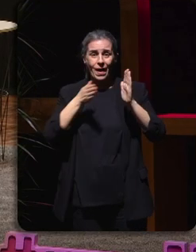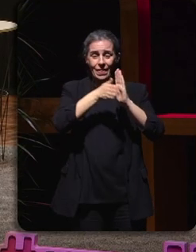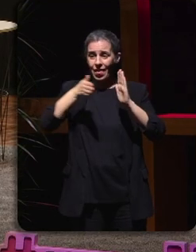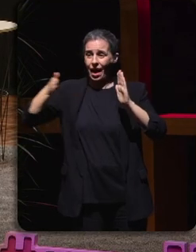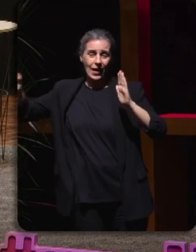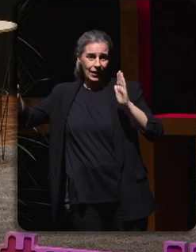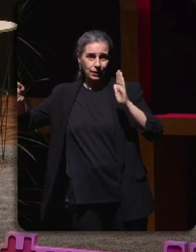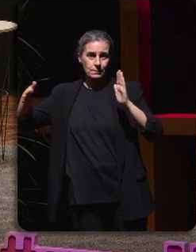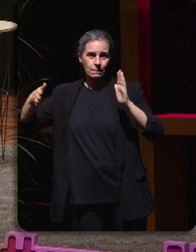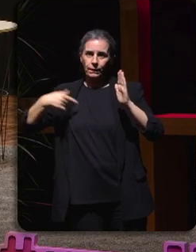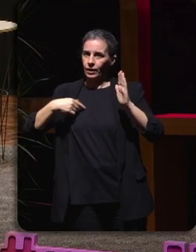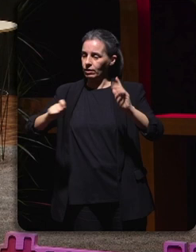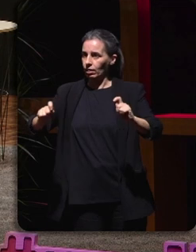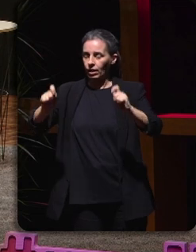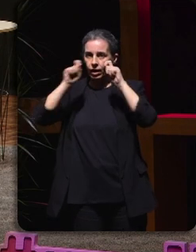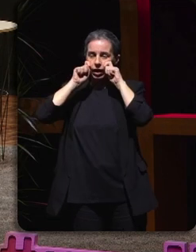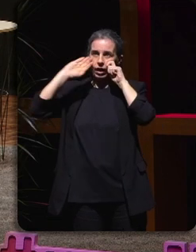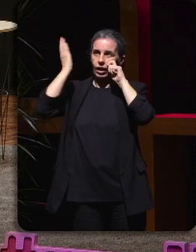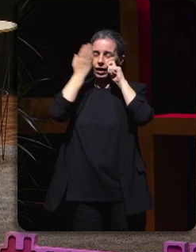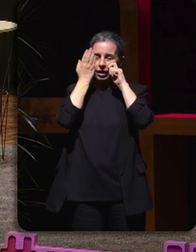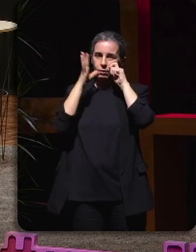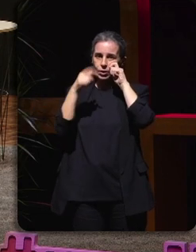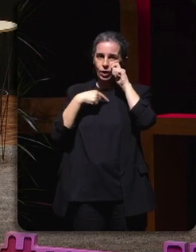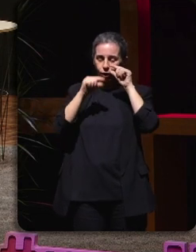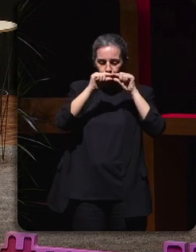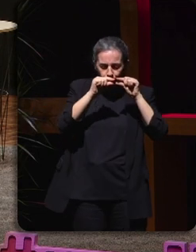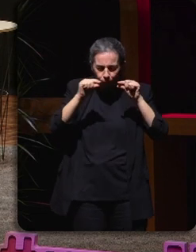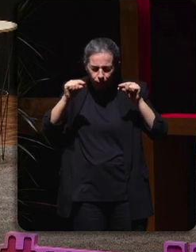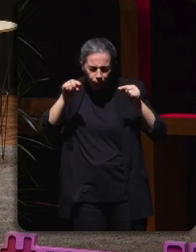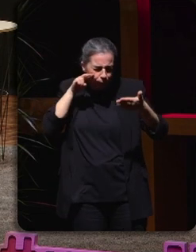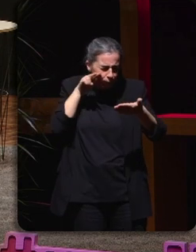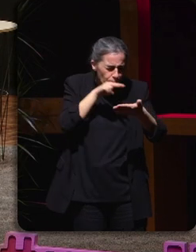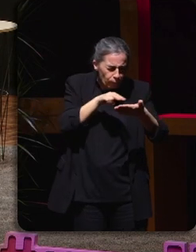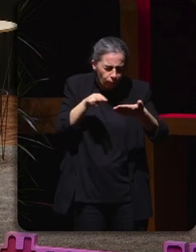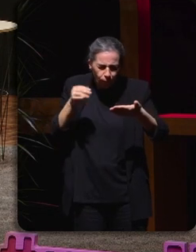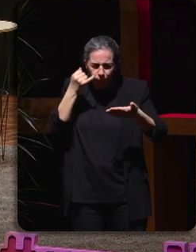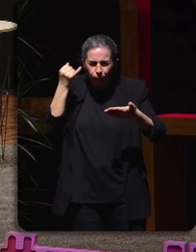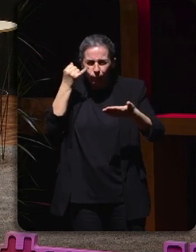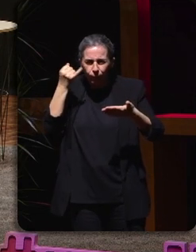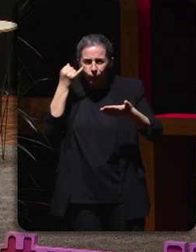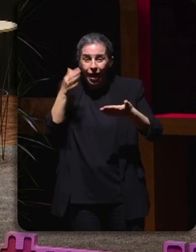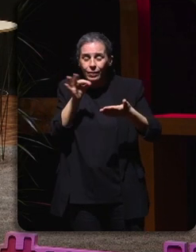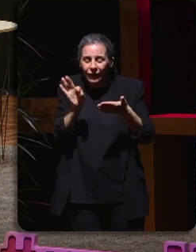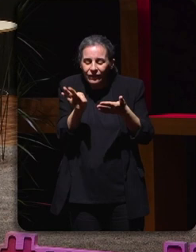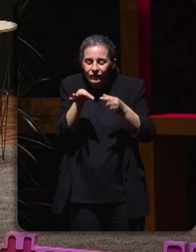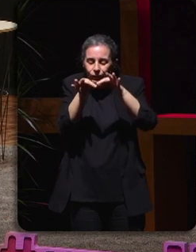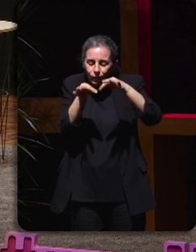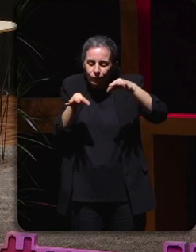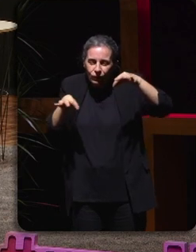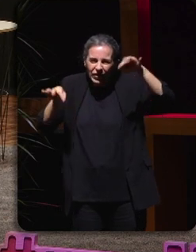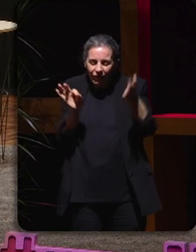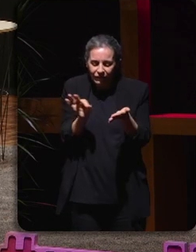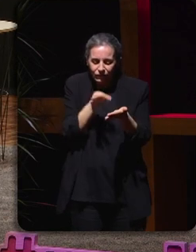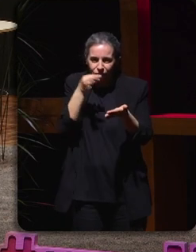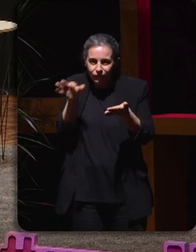encima como te emocionará al pasar la hoja te quedabas con El Cacho porque era como de papel cebolla pero claro